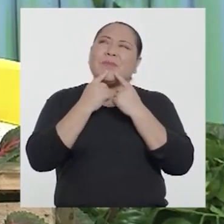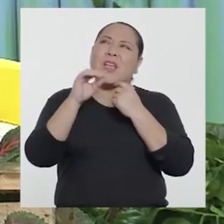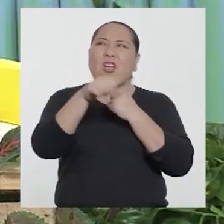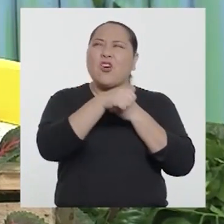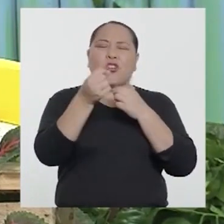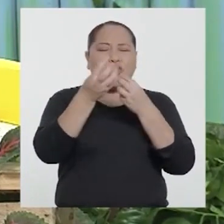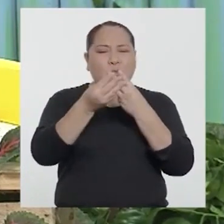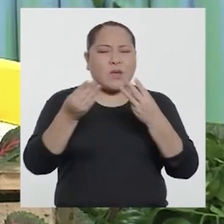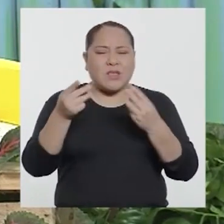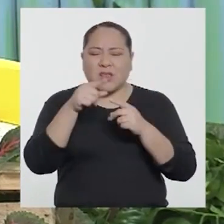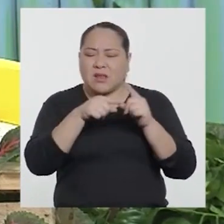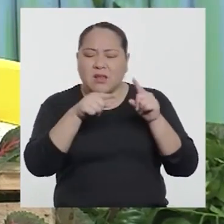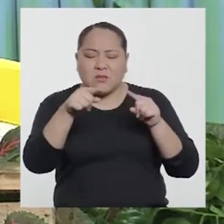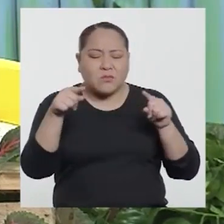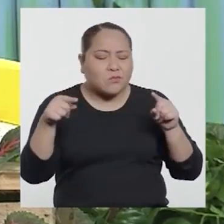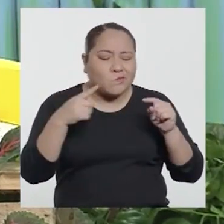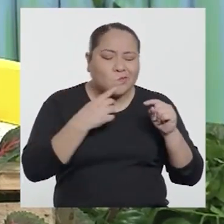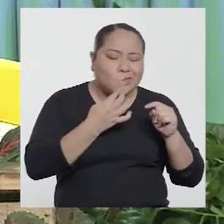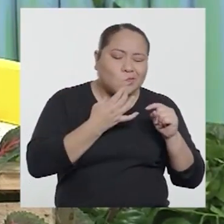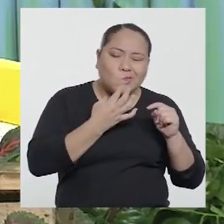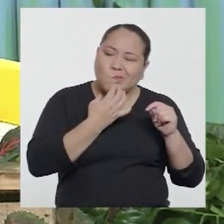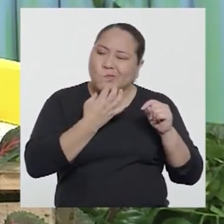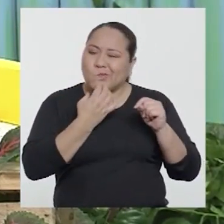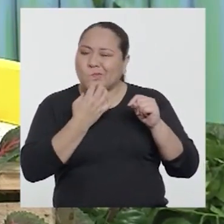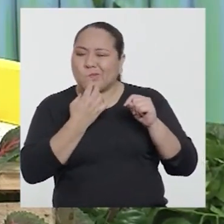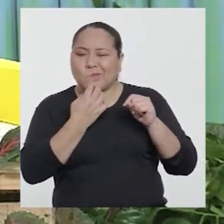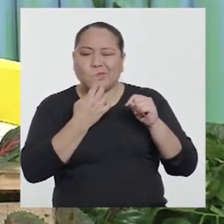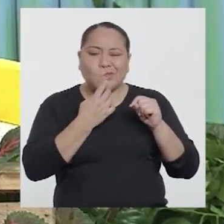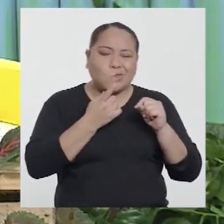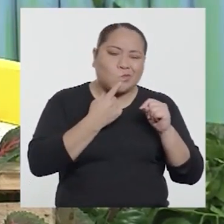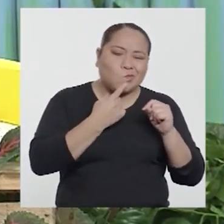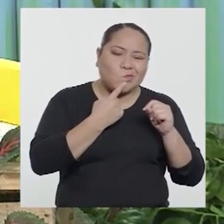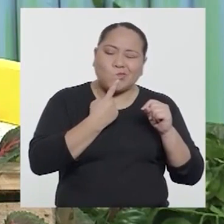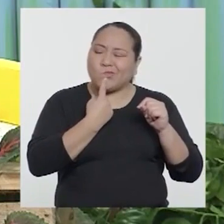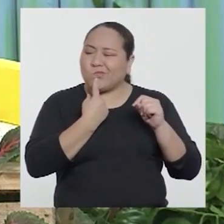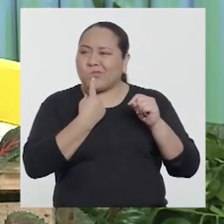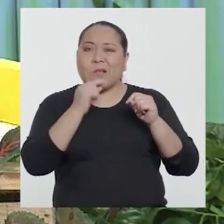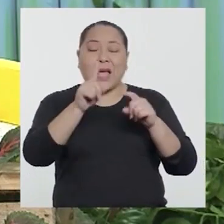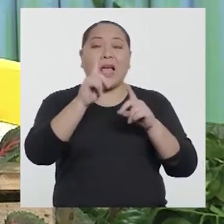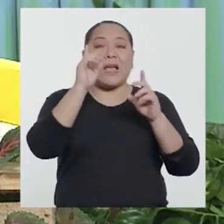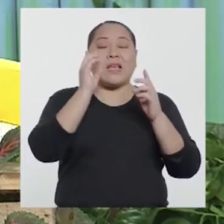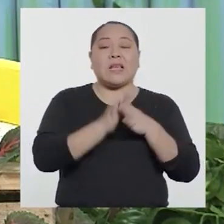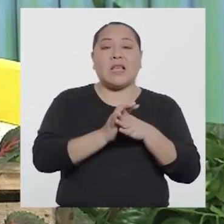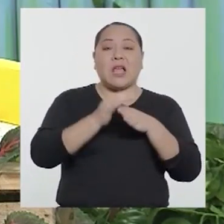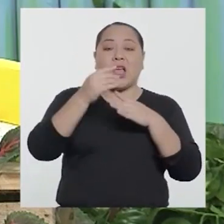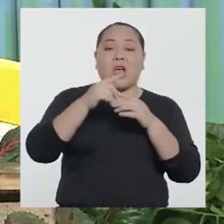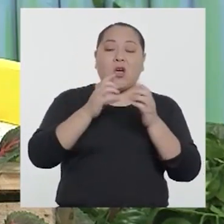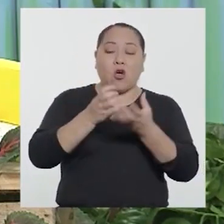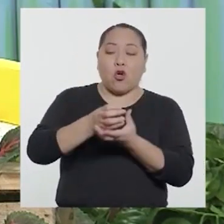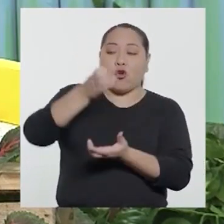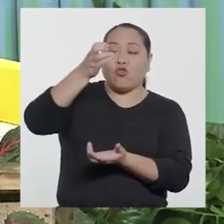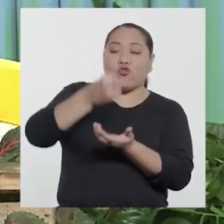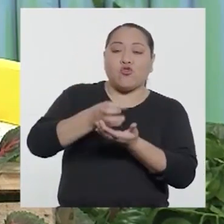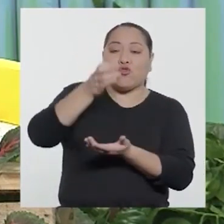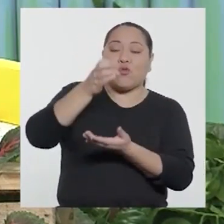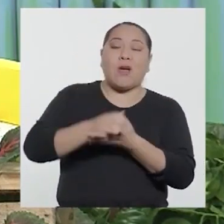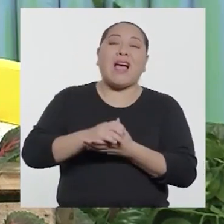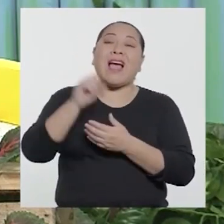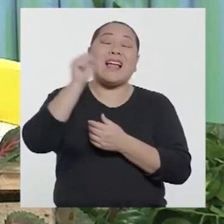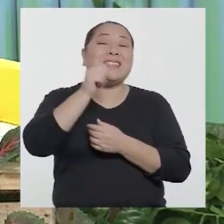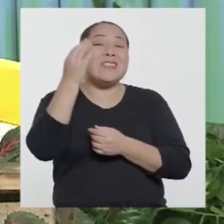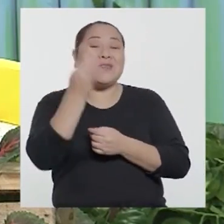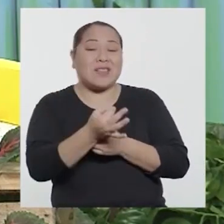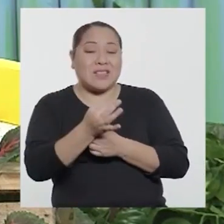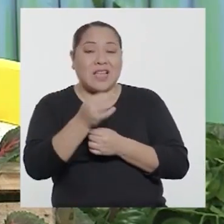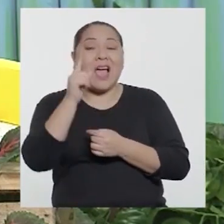¿Qué otros materiales tenemos? A ver, tenemos el tubo de cartón. Es